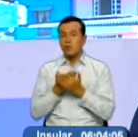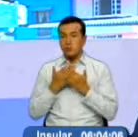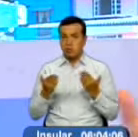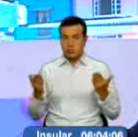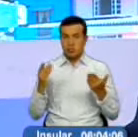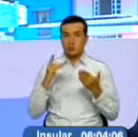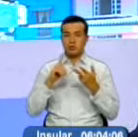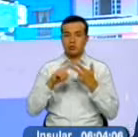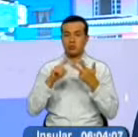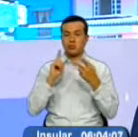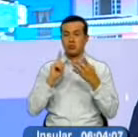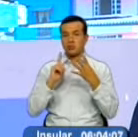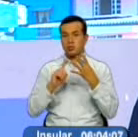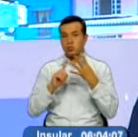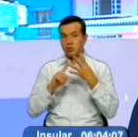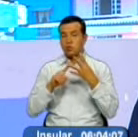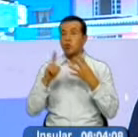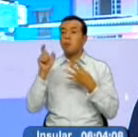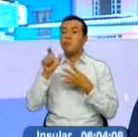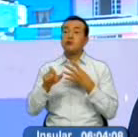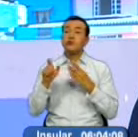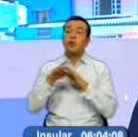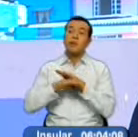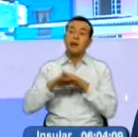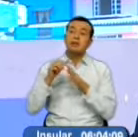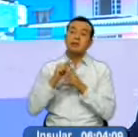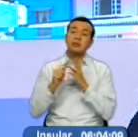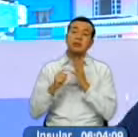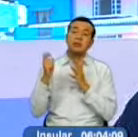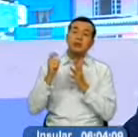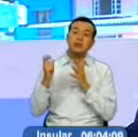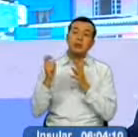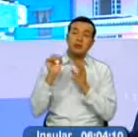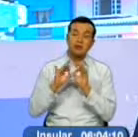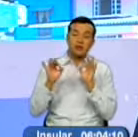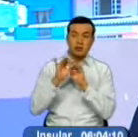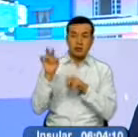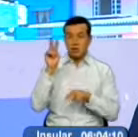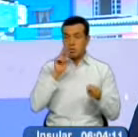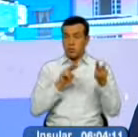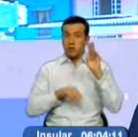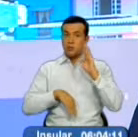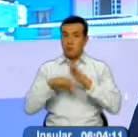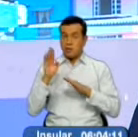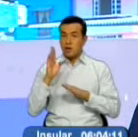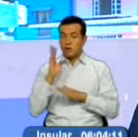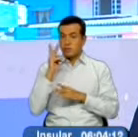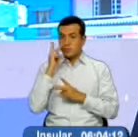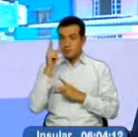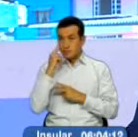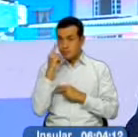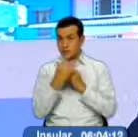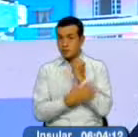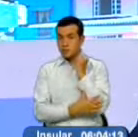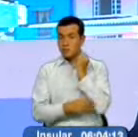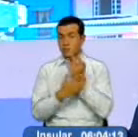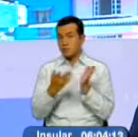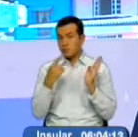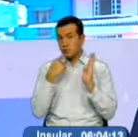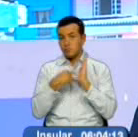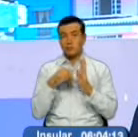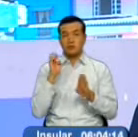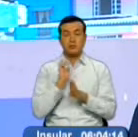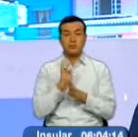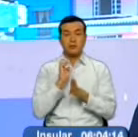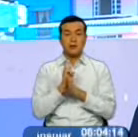La otra manera es a través de las necesidades básicas insatisfechas, que es una forma de medición mucho más estructural de la pobreza. En el caso